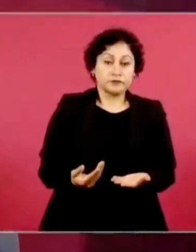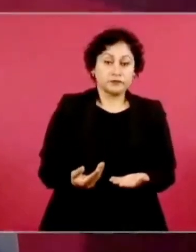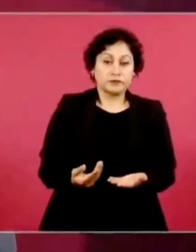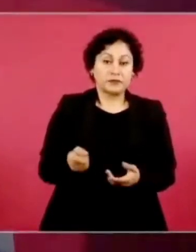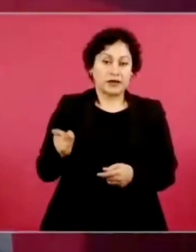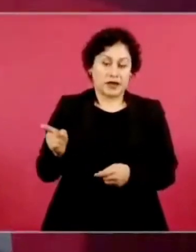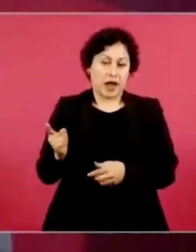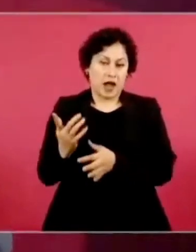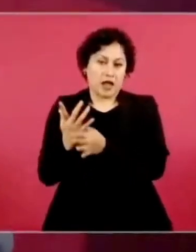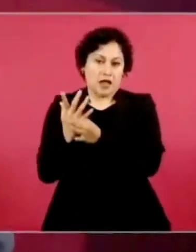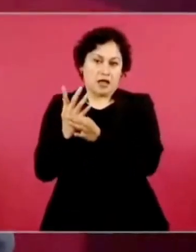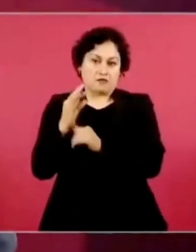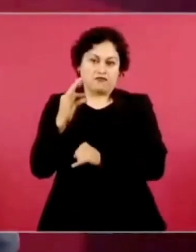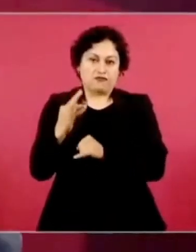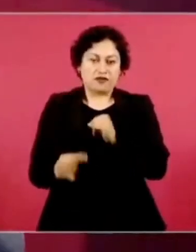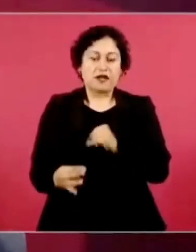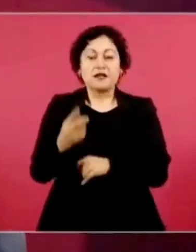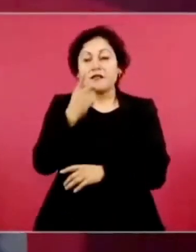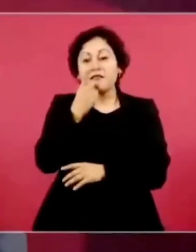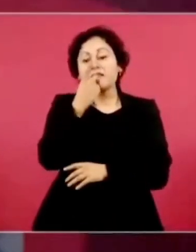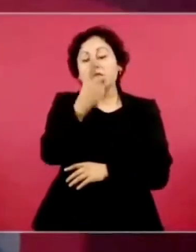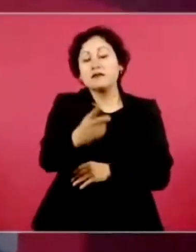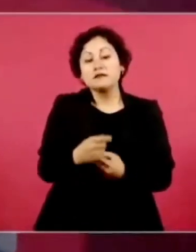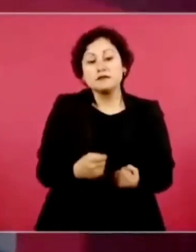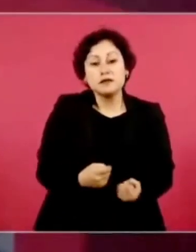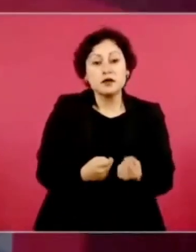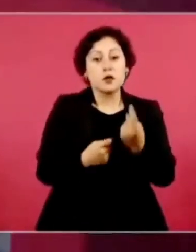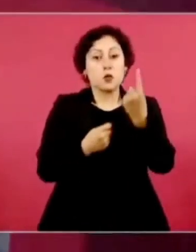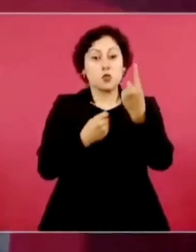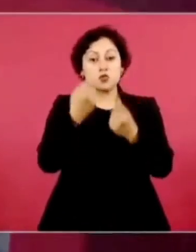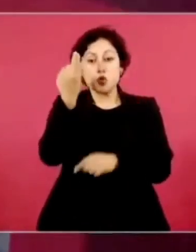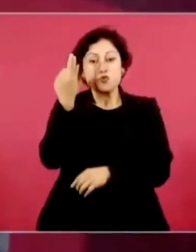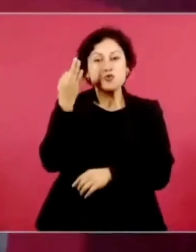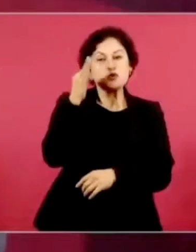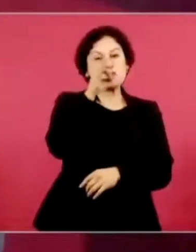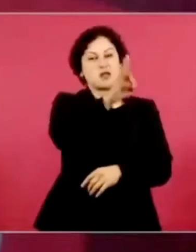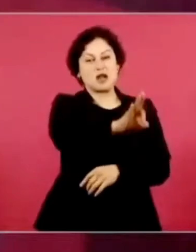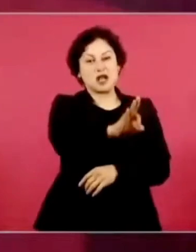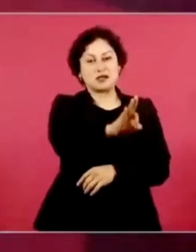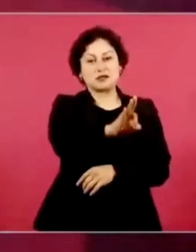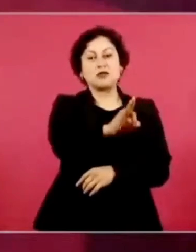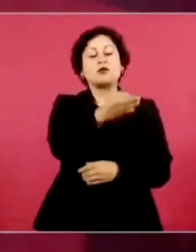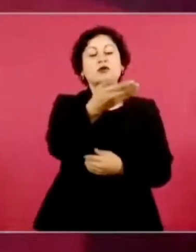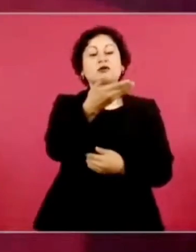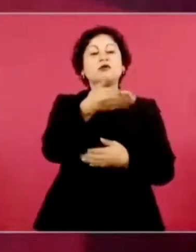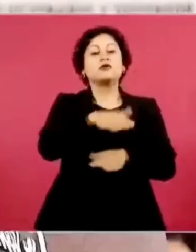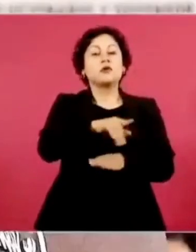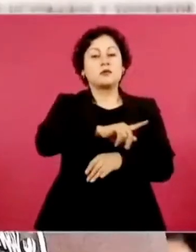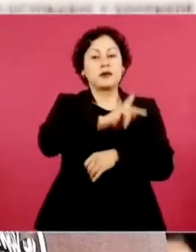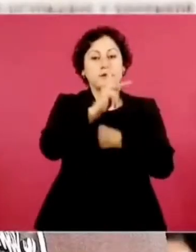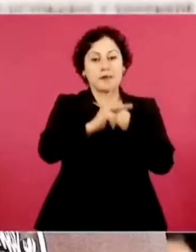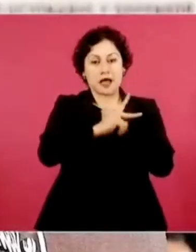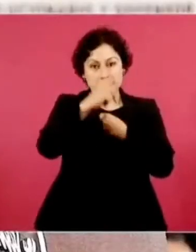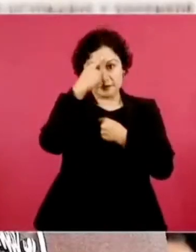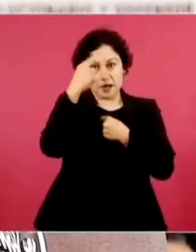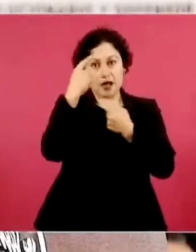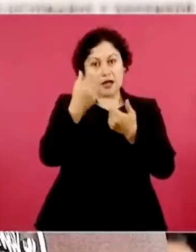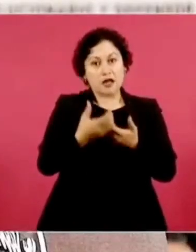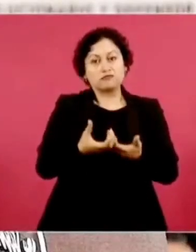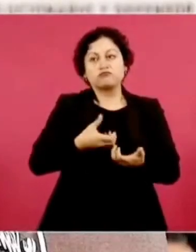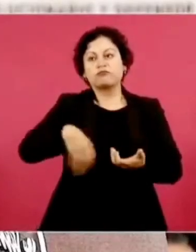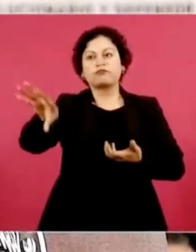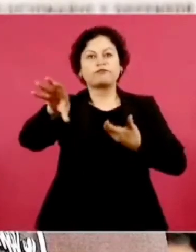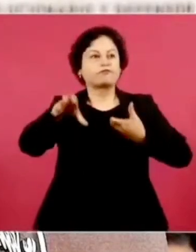López Mateos, solo un traidor entrega a su país a los extranjeros. Los mexicanos podemos